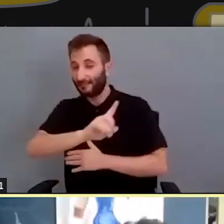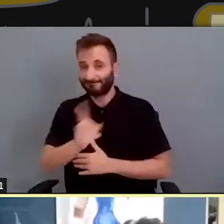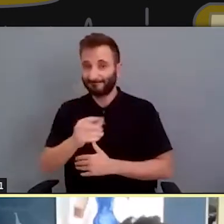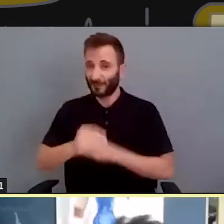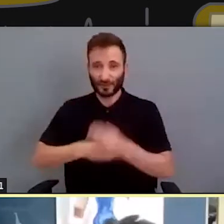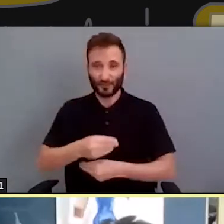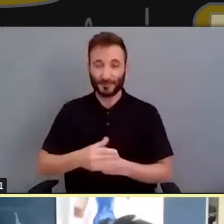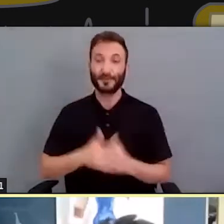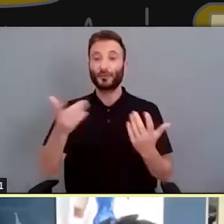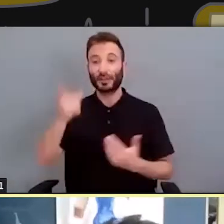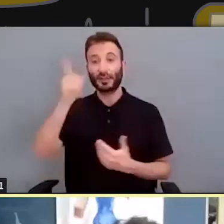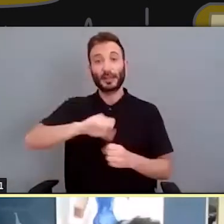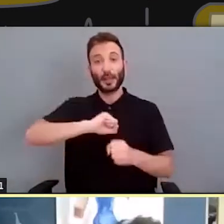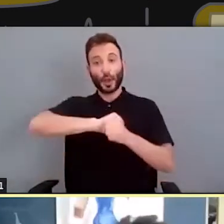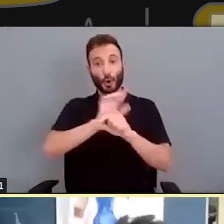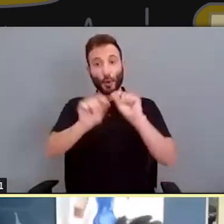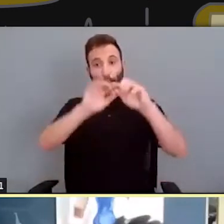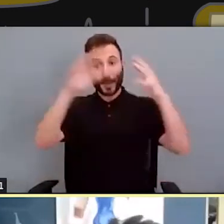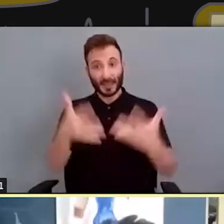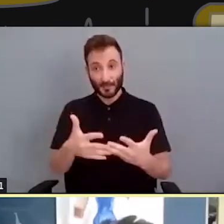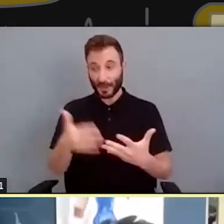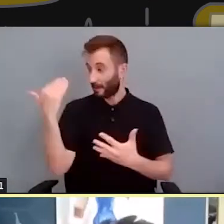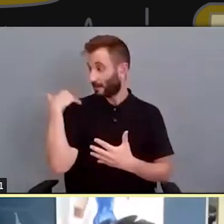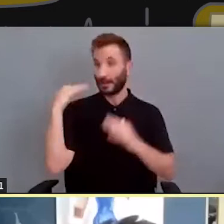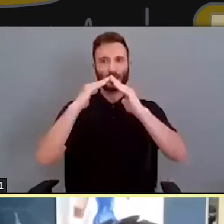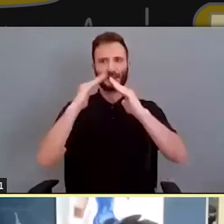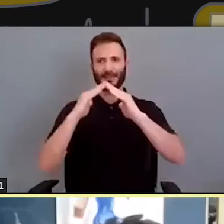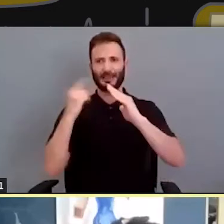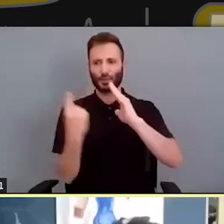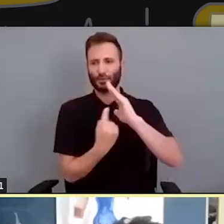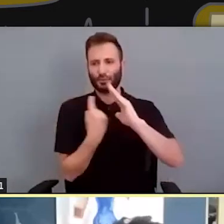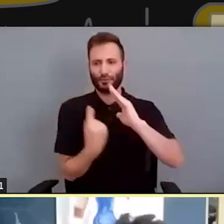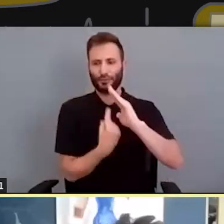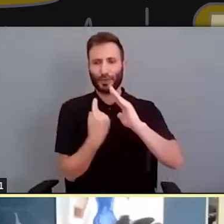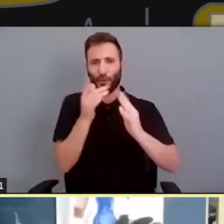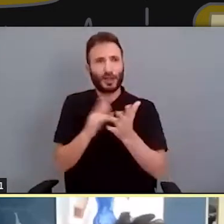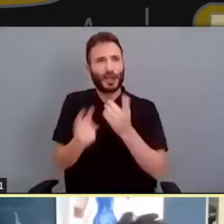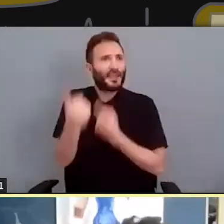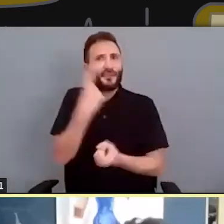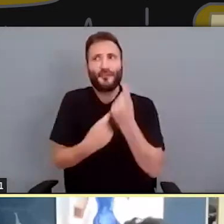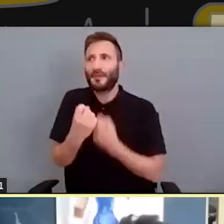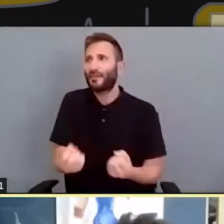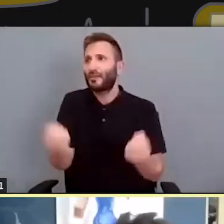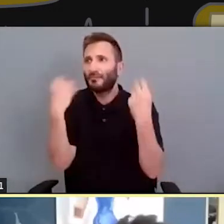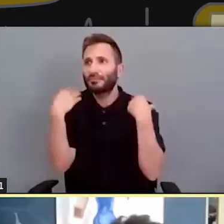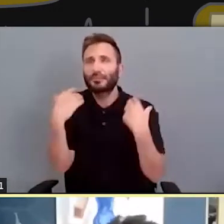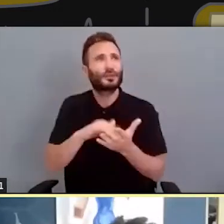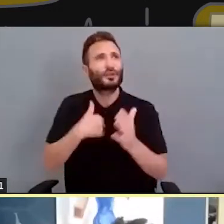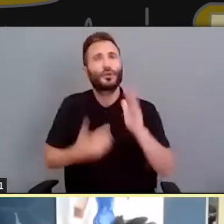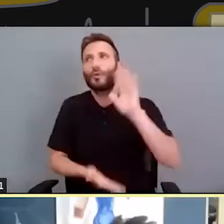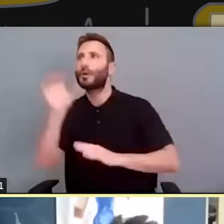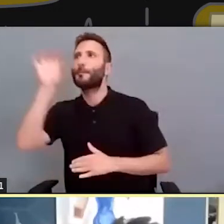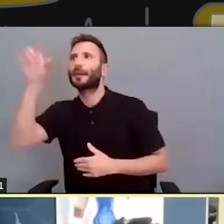pandemia que mucha gente se encontró cortada y aislada por este tipo de falta de información. ¿Cómo van a volver a sus países? ¿Qué va a pasar con